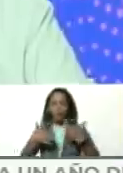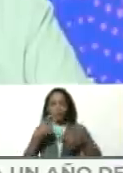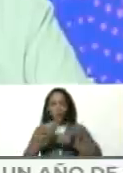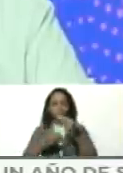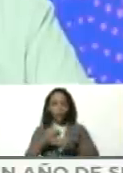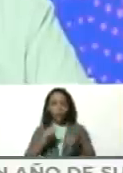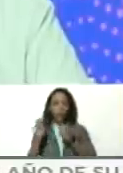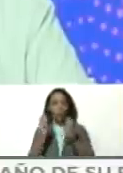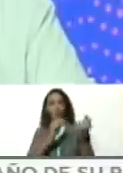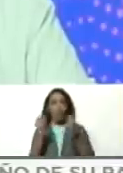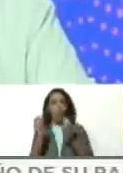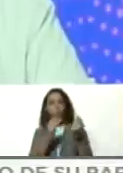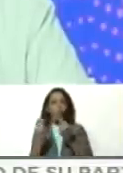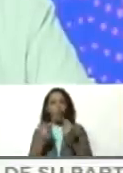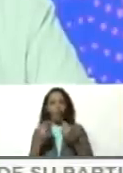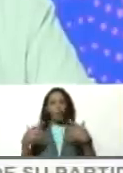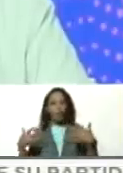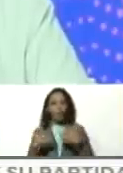estudiantil.